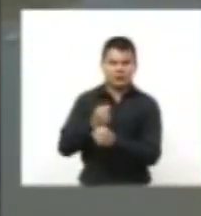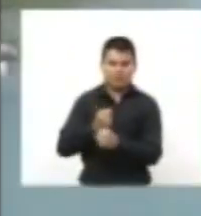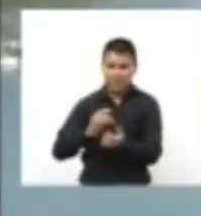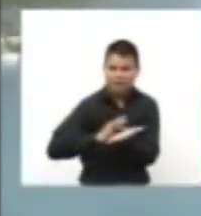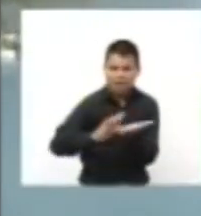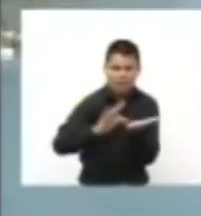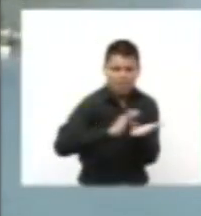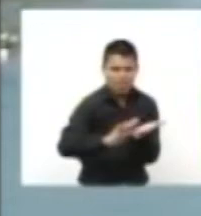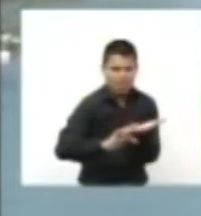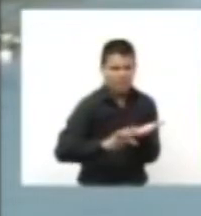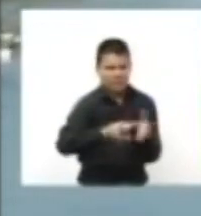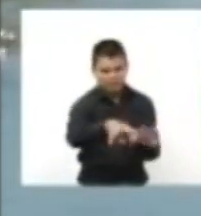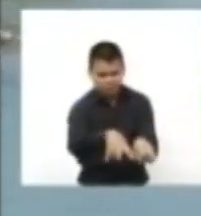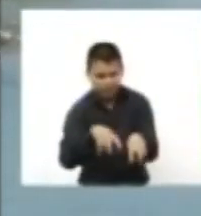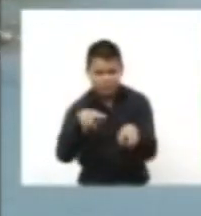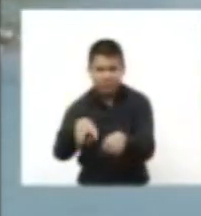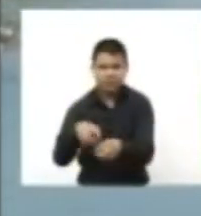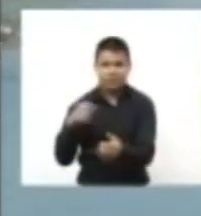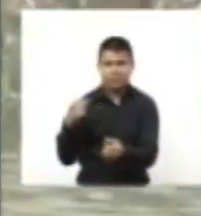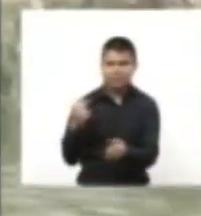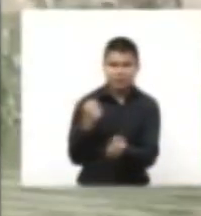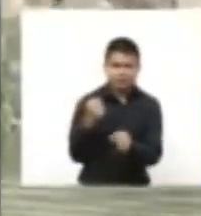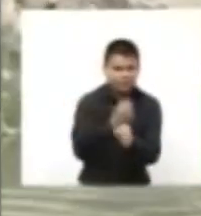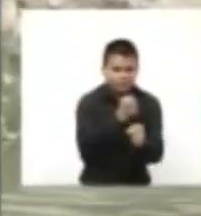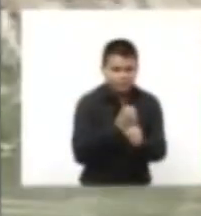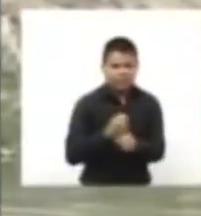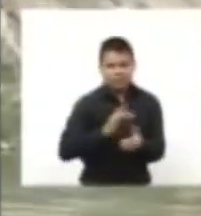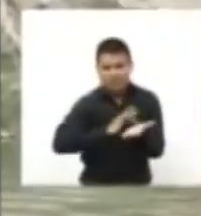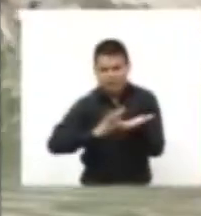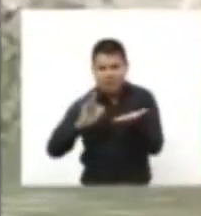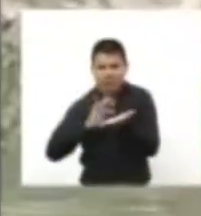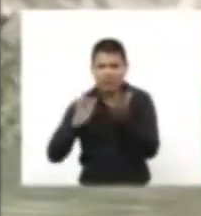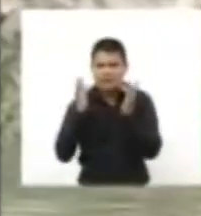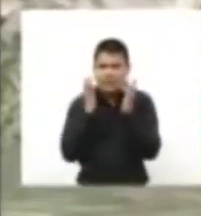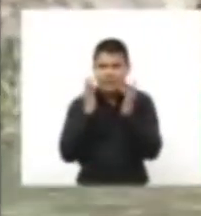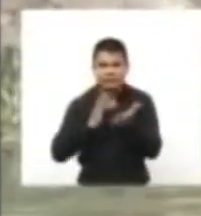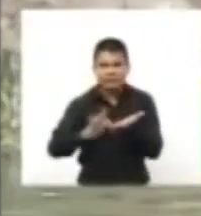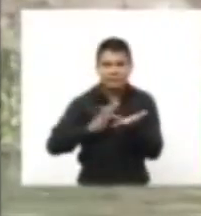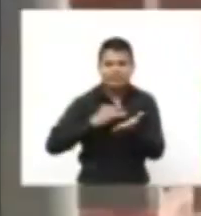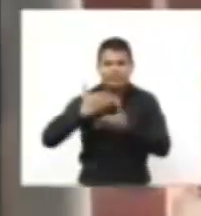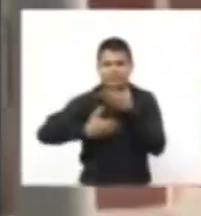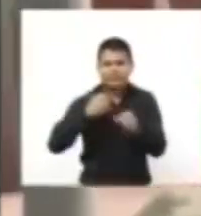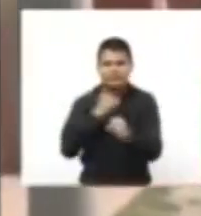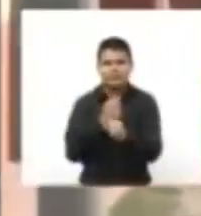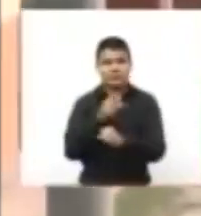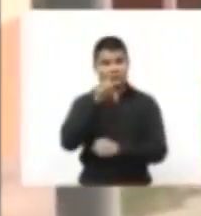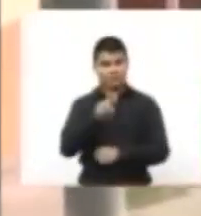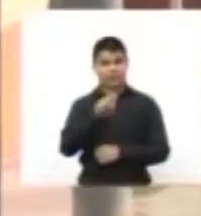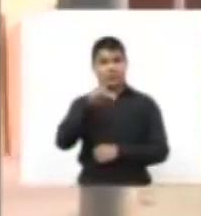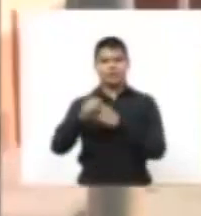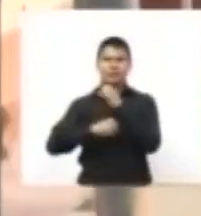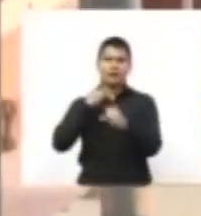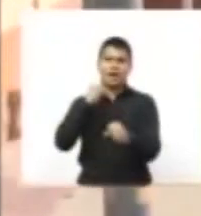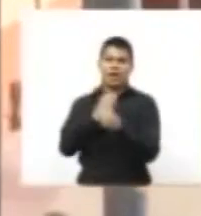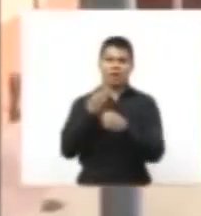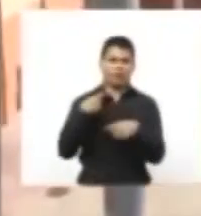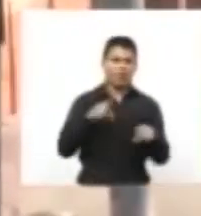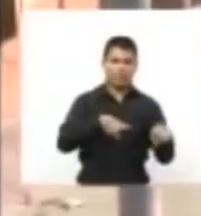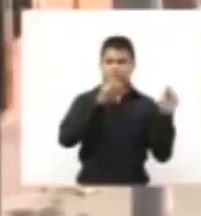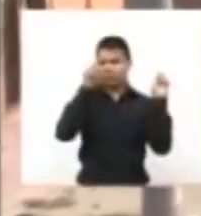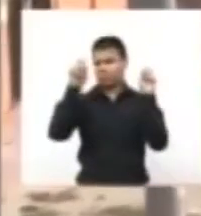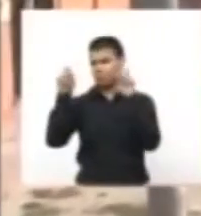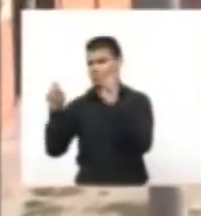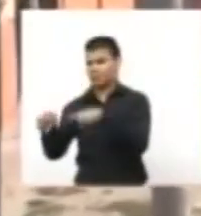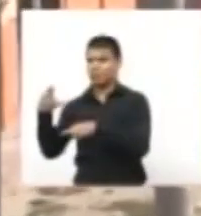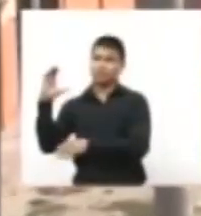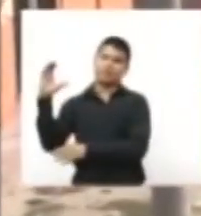este caudal. La historia de Germán es como la de muchas de nuestra gente sin oportunidades. A la edad de 16 años se fue para Venezuela en busca de un mejor futuro, con